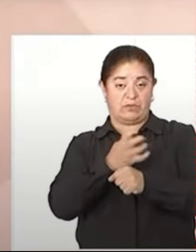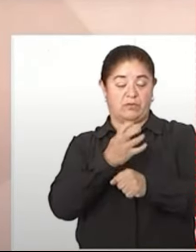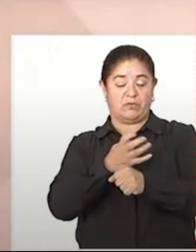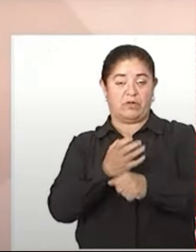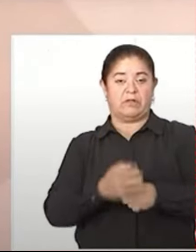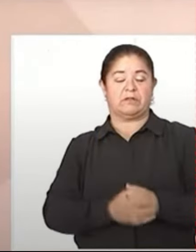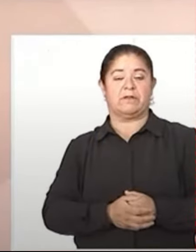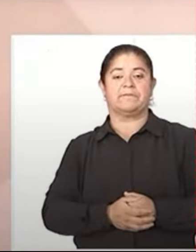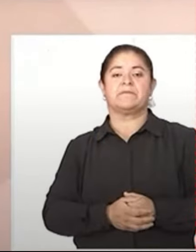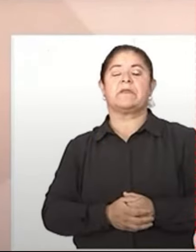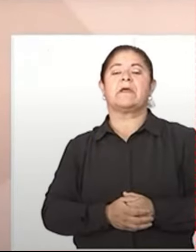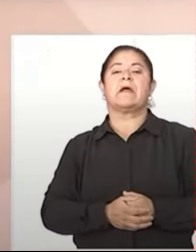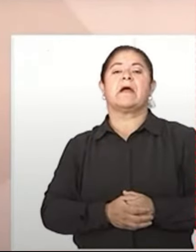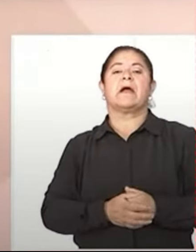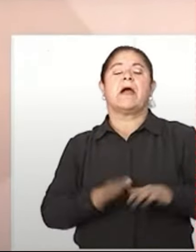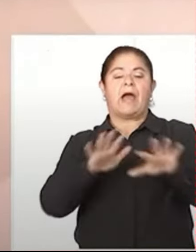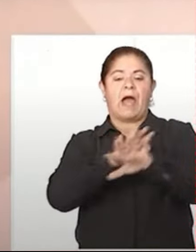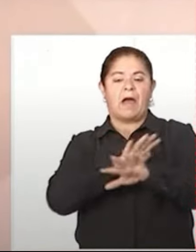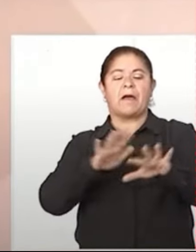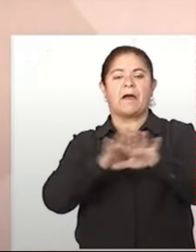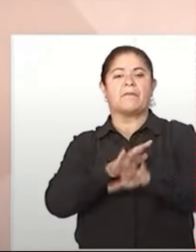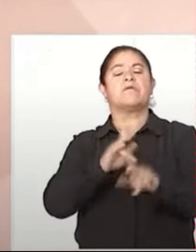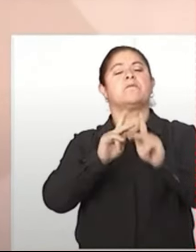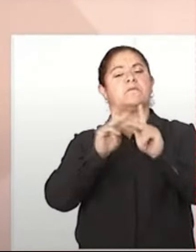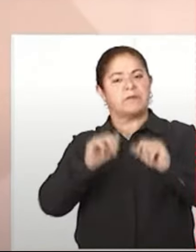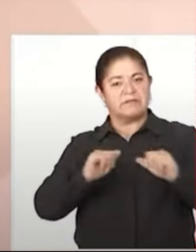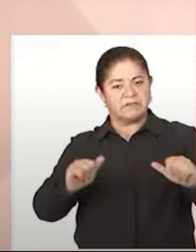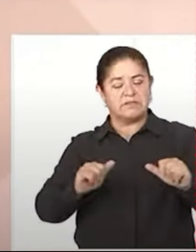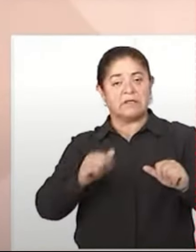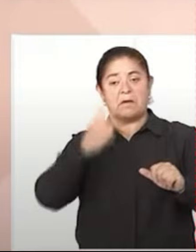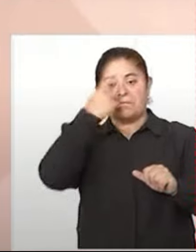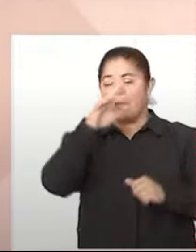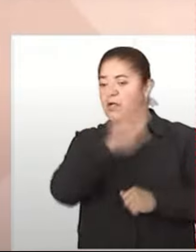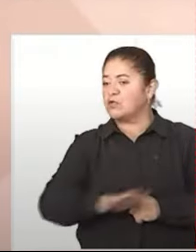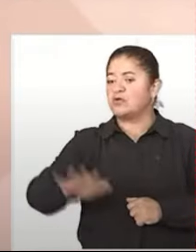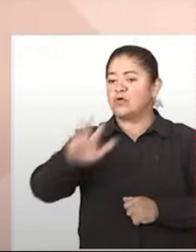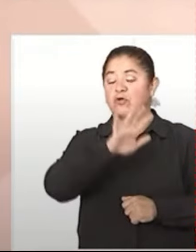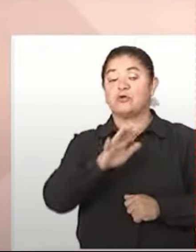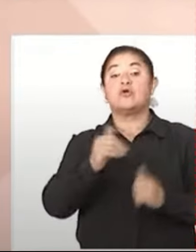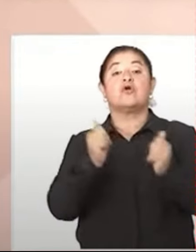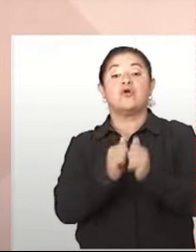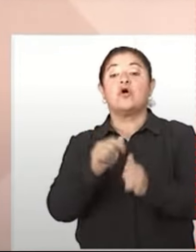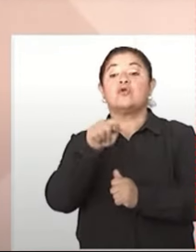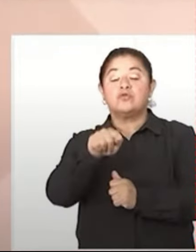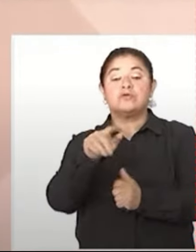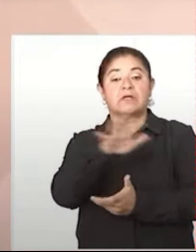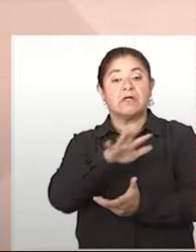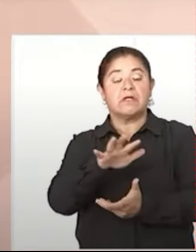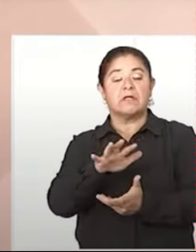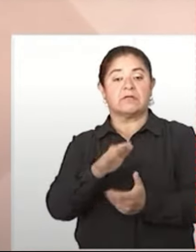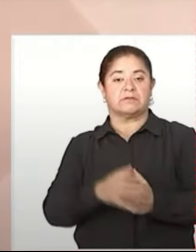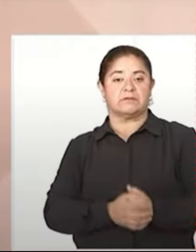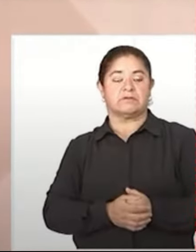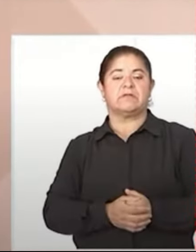del pueblo y por el pueblo de méxico además continuidad significa